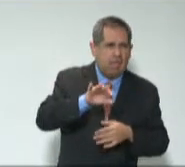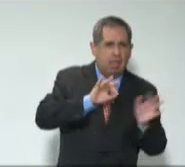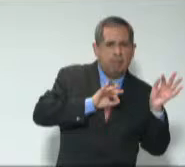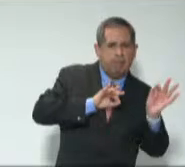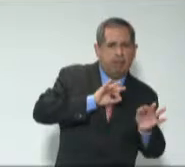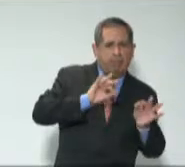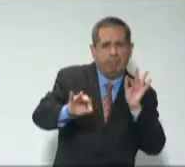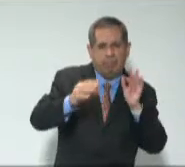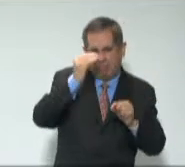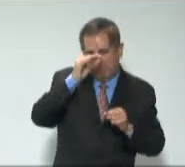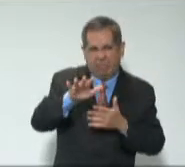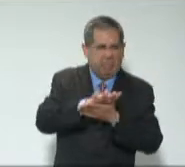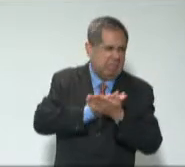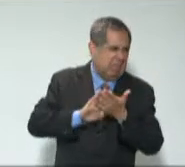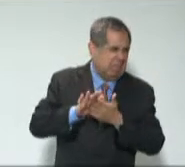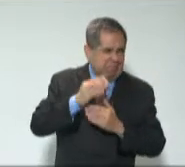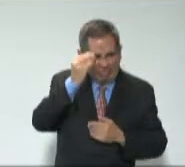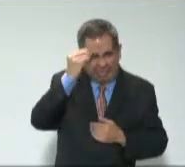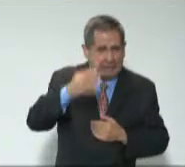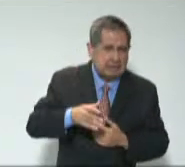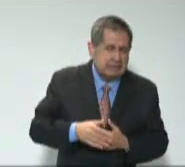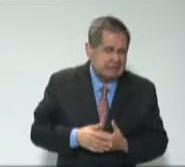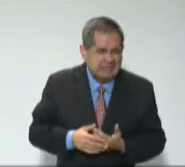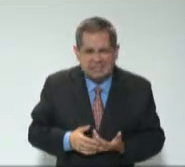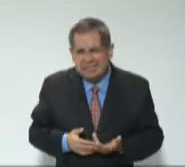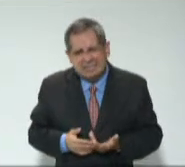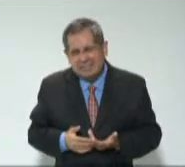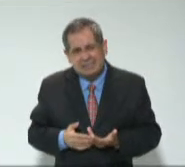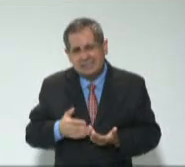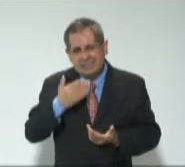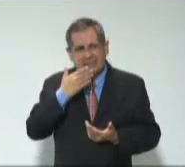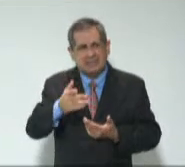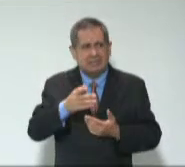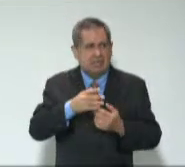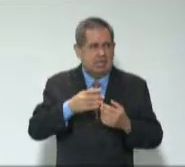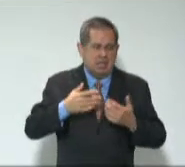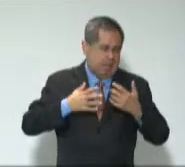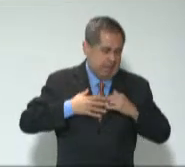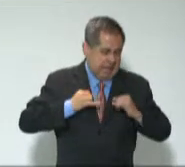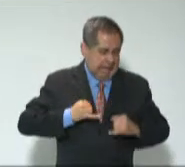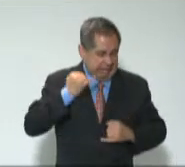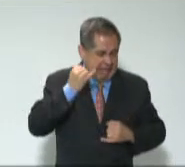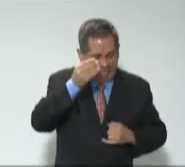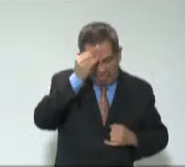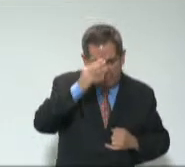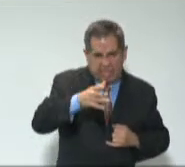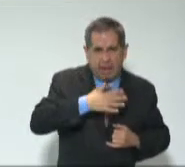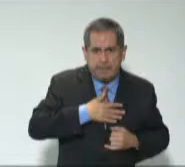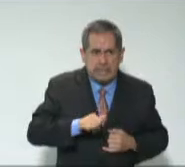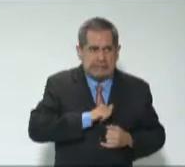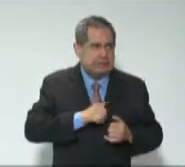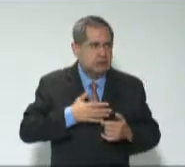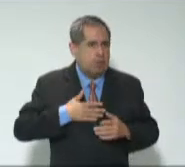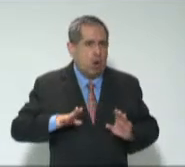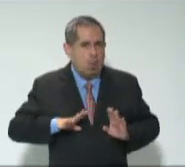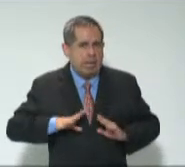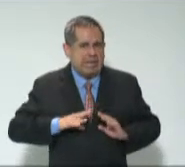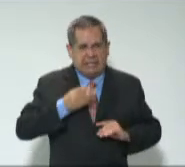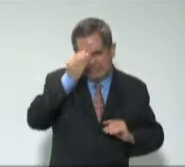propósitos en no pocas ocasiones individualistas de interés de grupo o